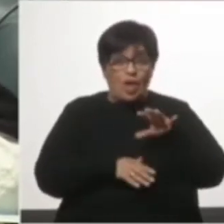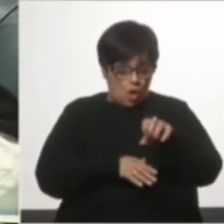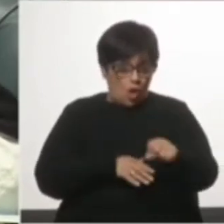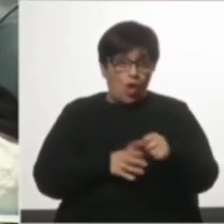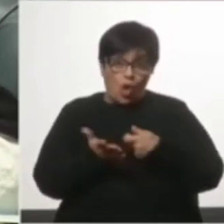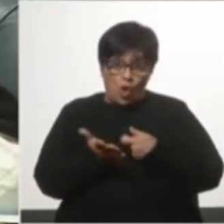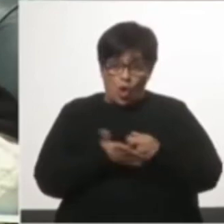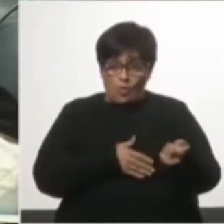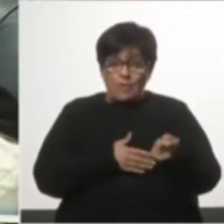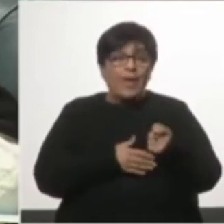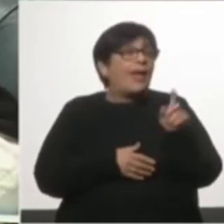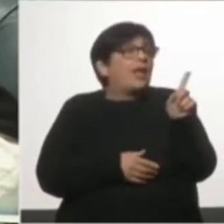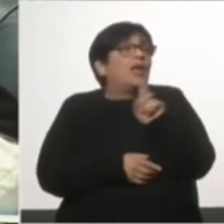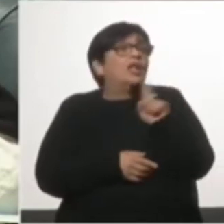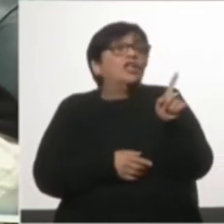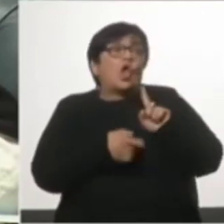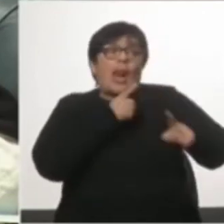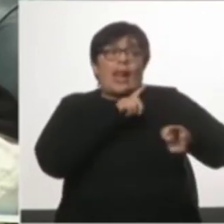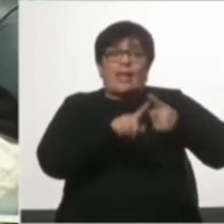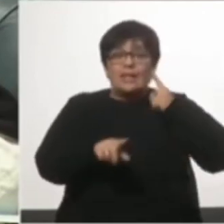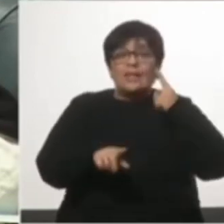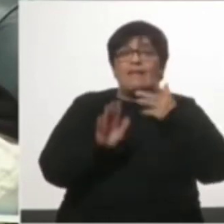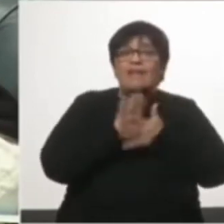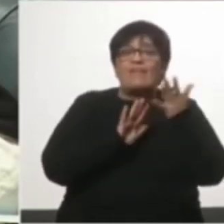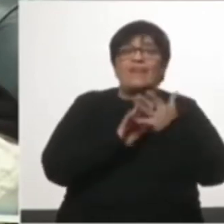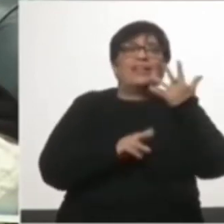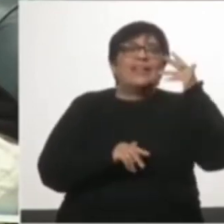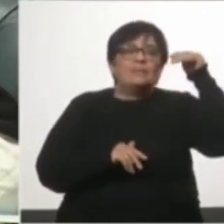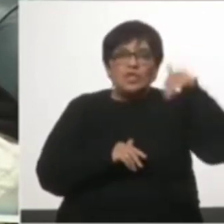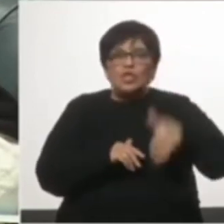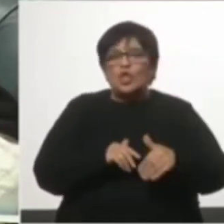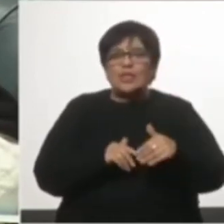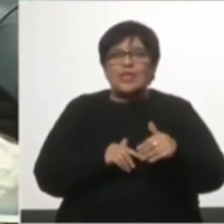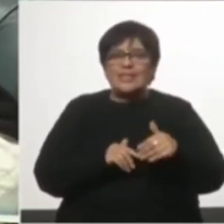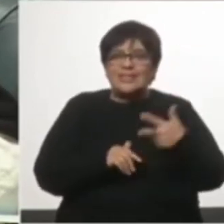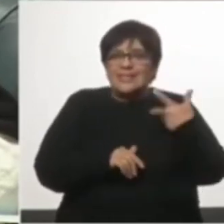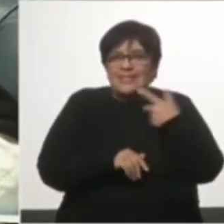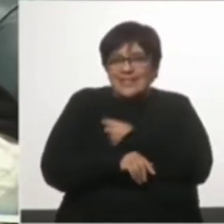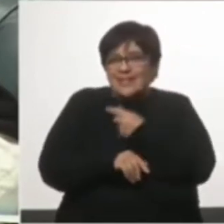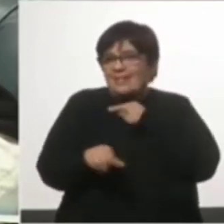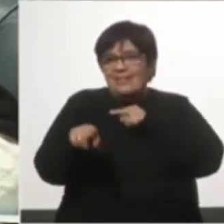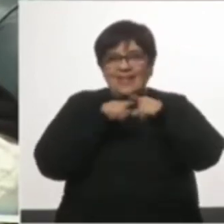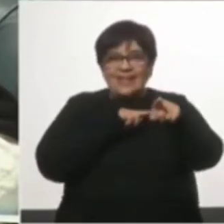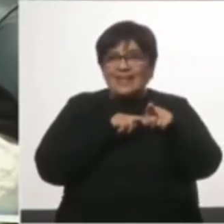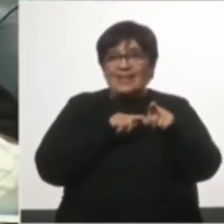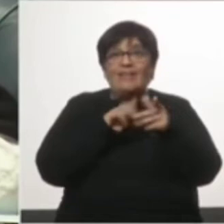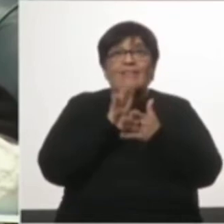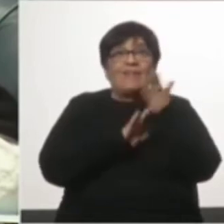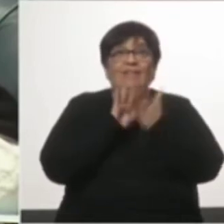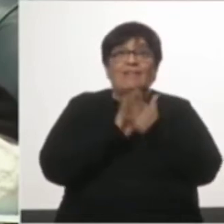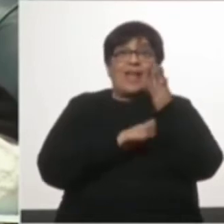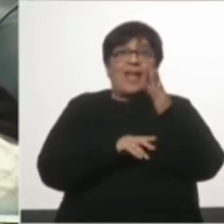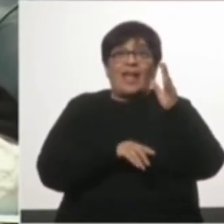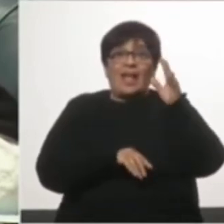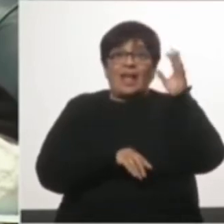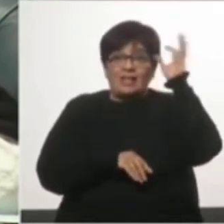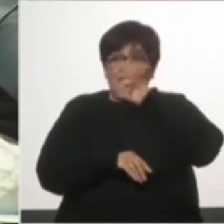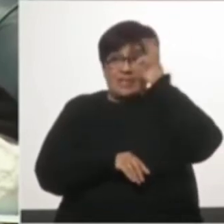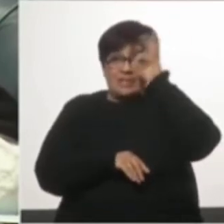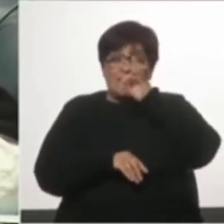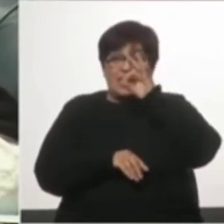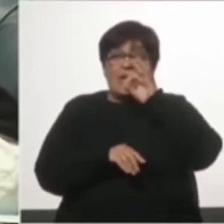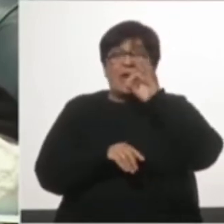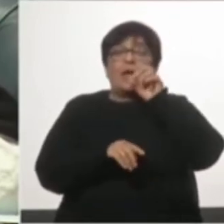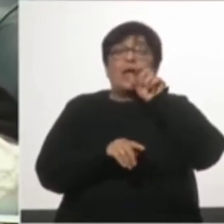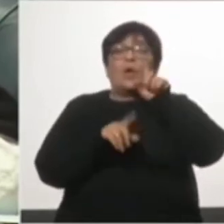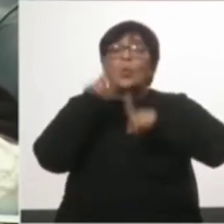acuerdo no vinculante, para adquirir 3 millones de dosis directamente a AstraZeneca y a la Universidad de